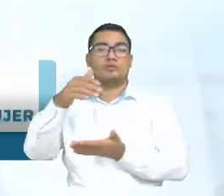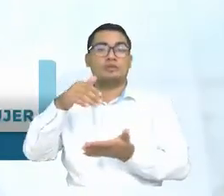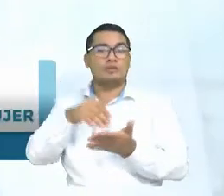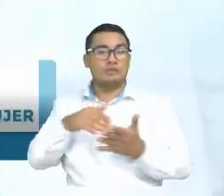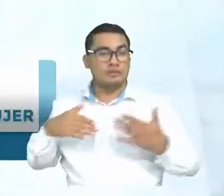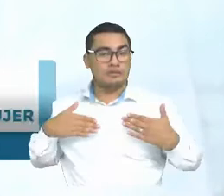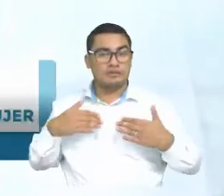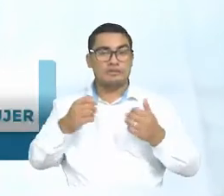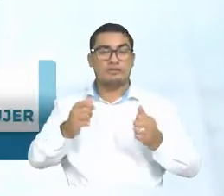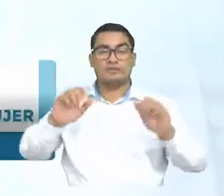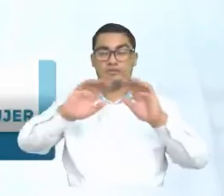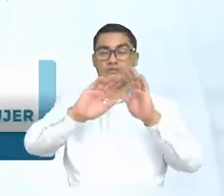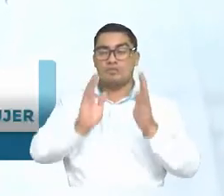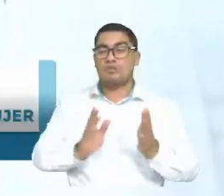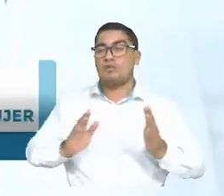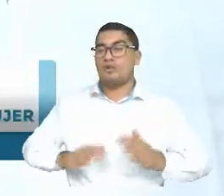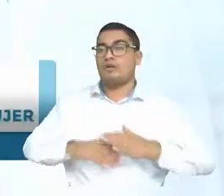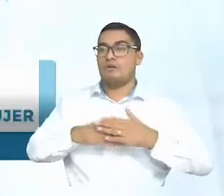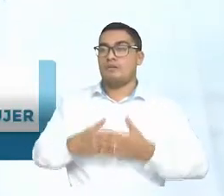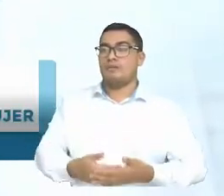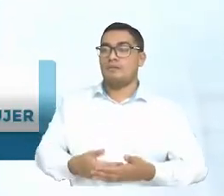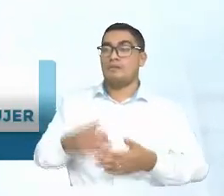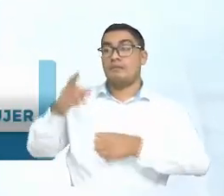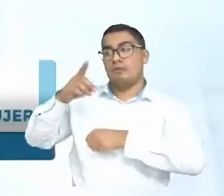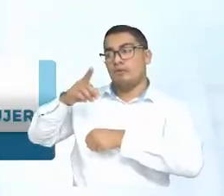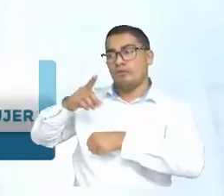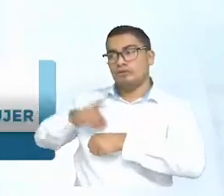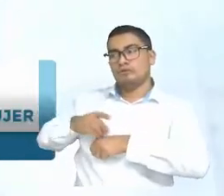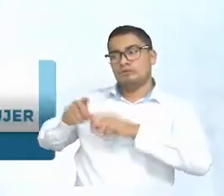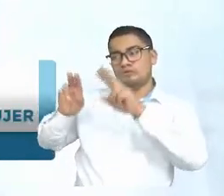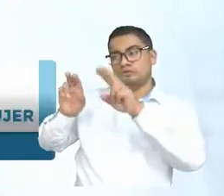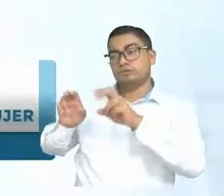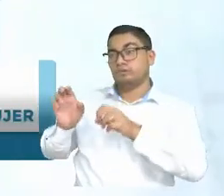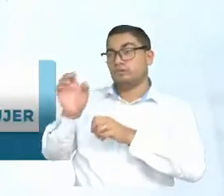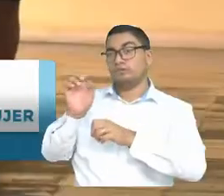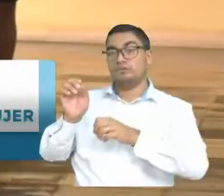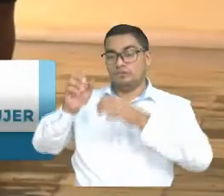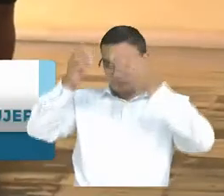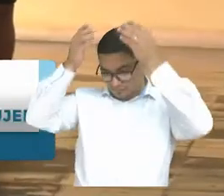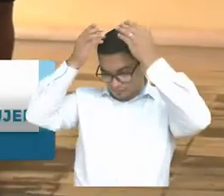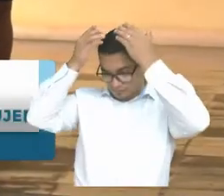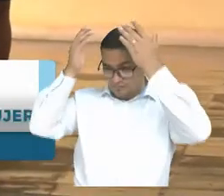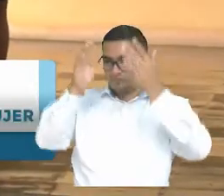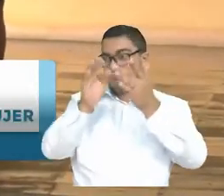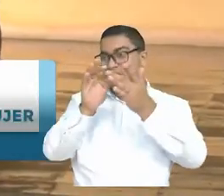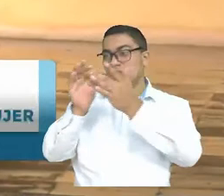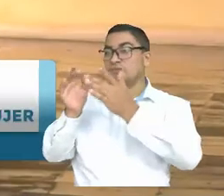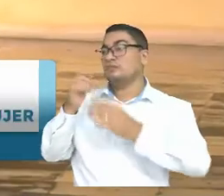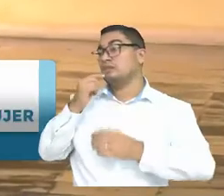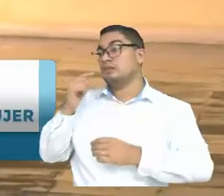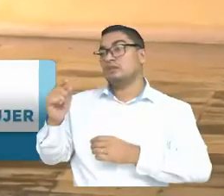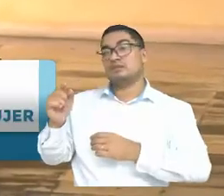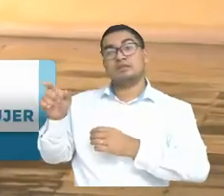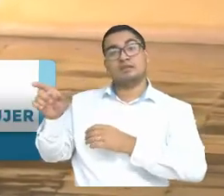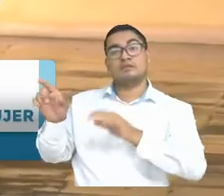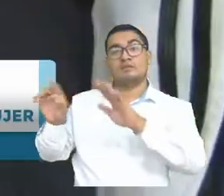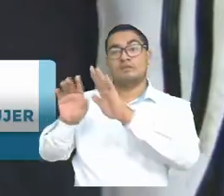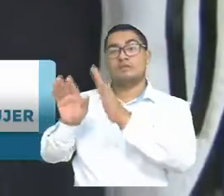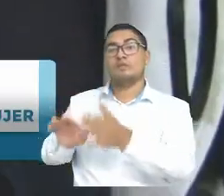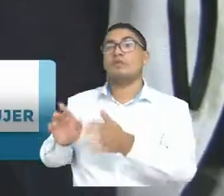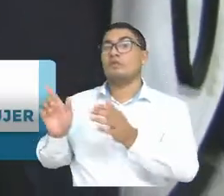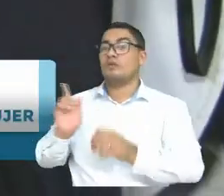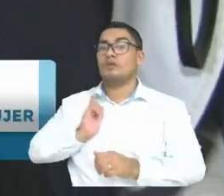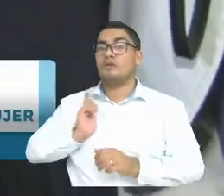centro de salud, y el médico o enfermero especialista está valorando a esta persona y mira que esta persona tiene un